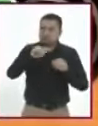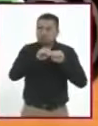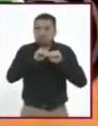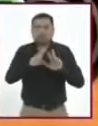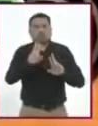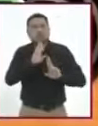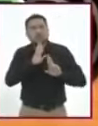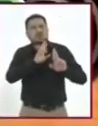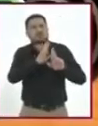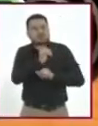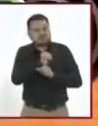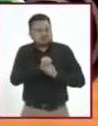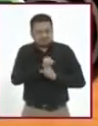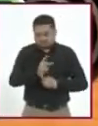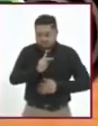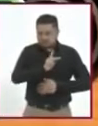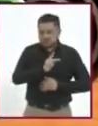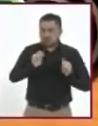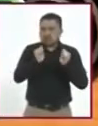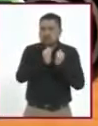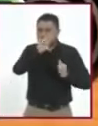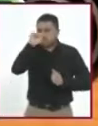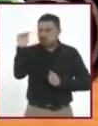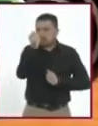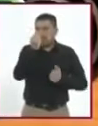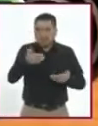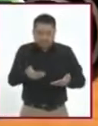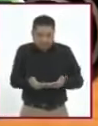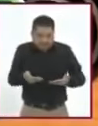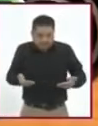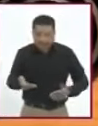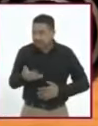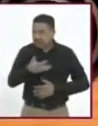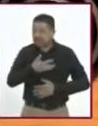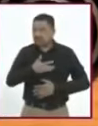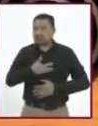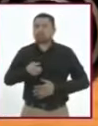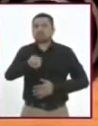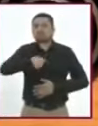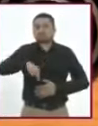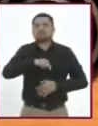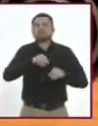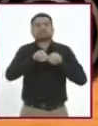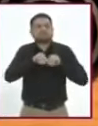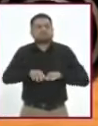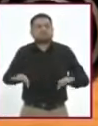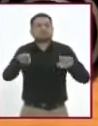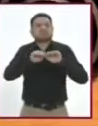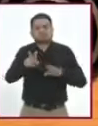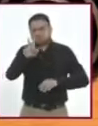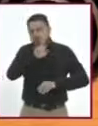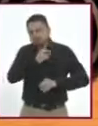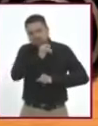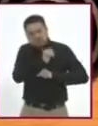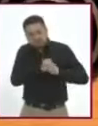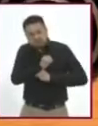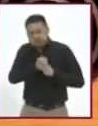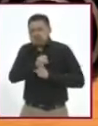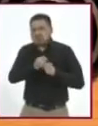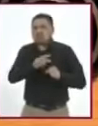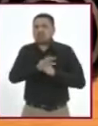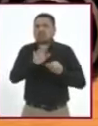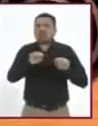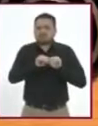los resultados de nuestras investigaciones con la tecnología que se tiene en la actualidad. Nosotros divulgábamos nuestras investigaciones por medio